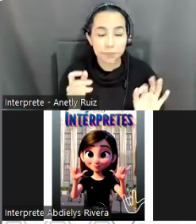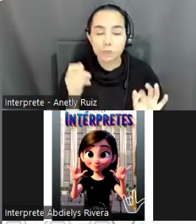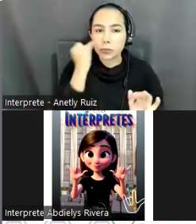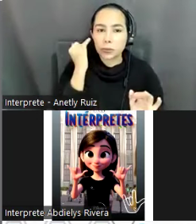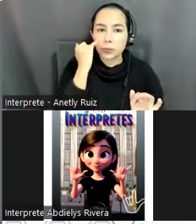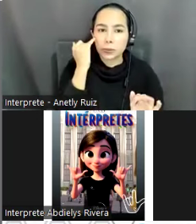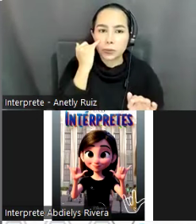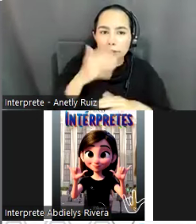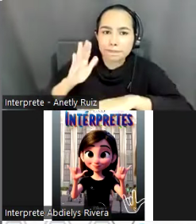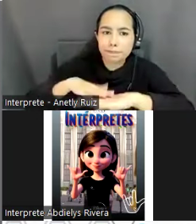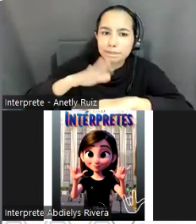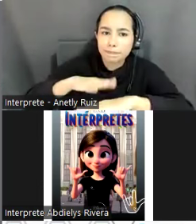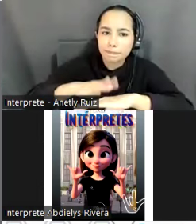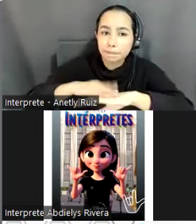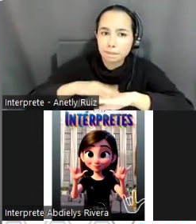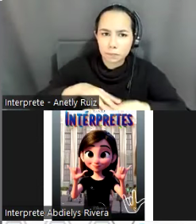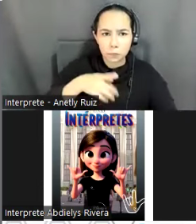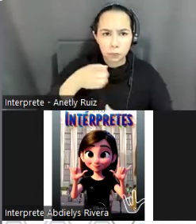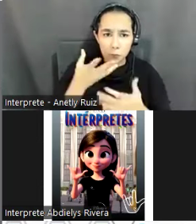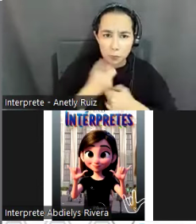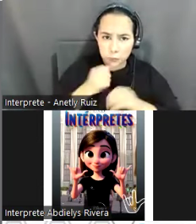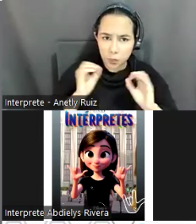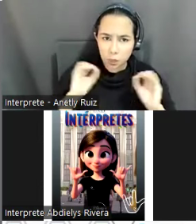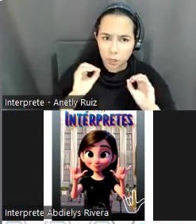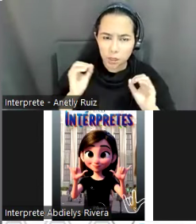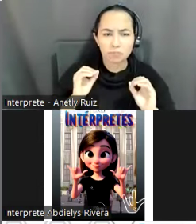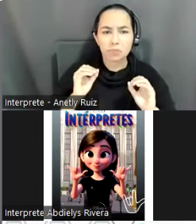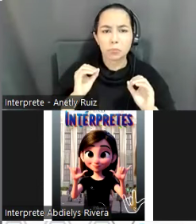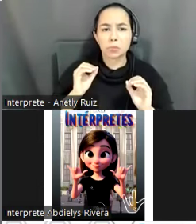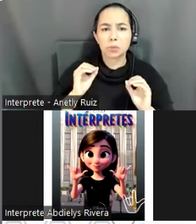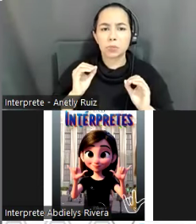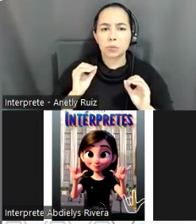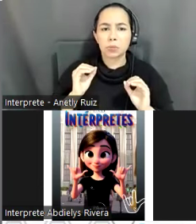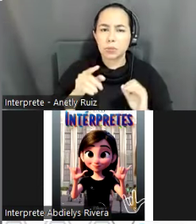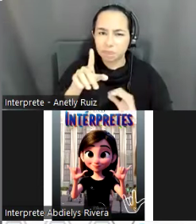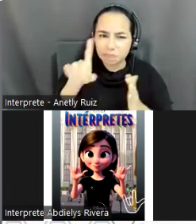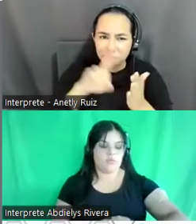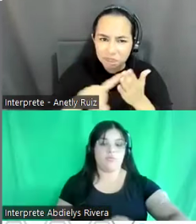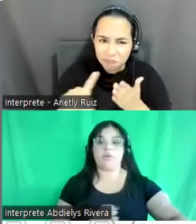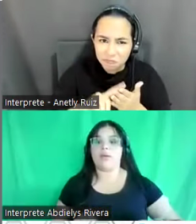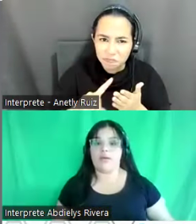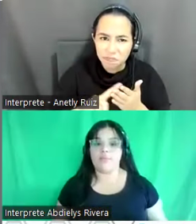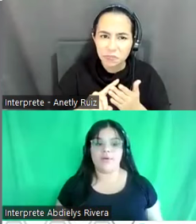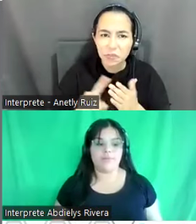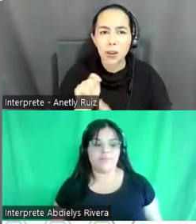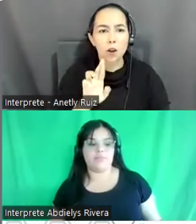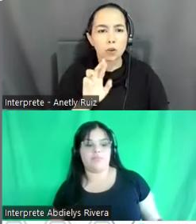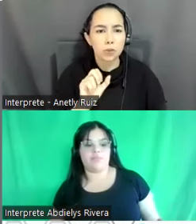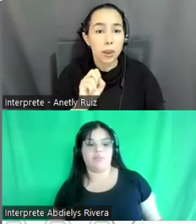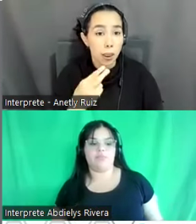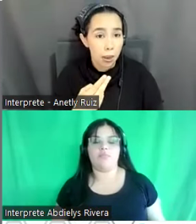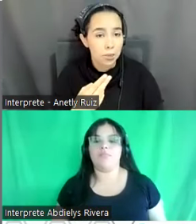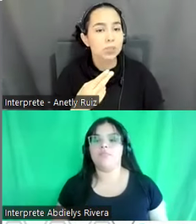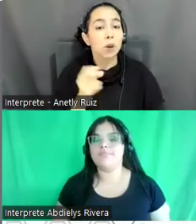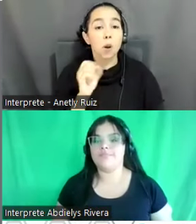invitaciones que hacemos de recordatorio, siempre verifiquen en su área de trash o spam en